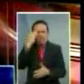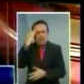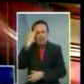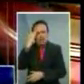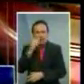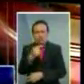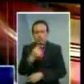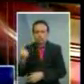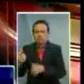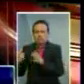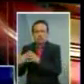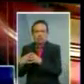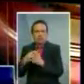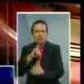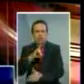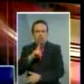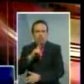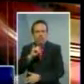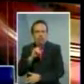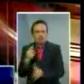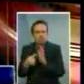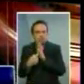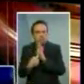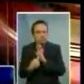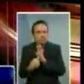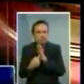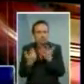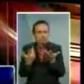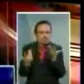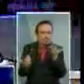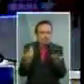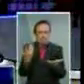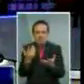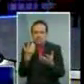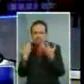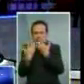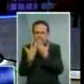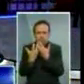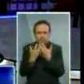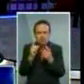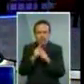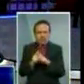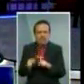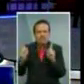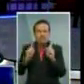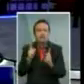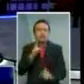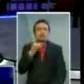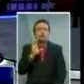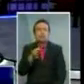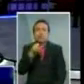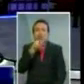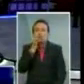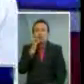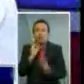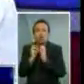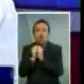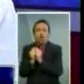UDI. ¿Es una señal política un poco incongruente o no? No, nosotros nos tomamos un café con